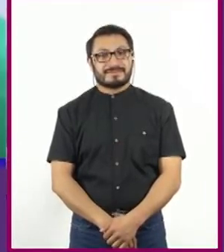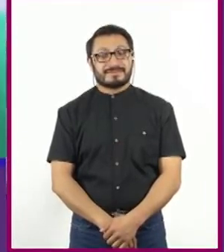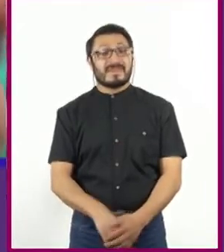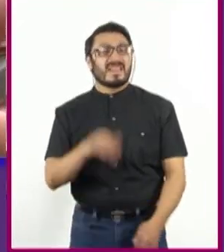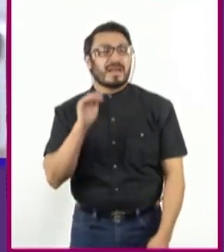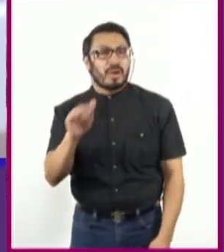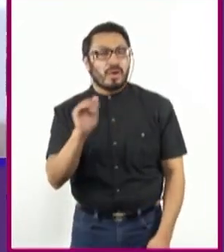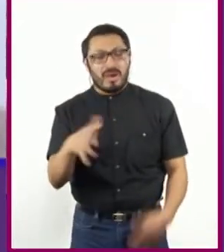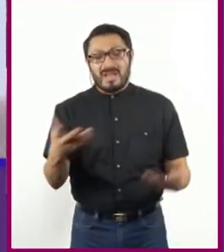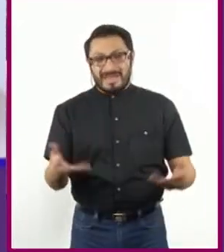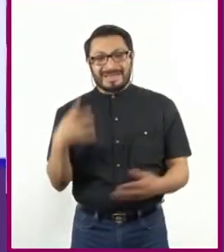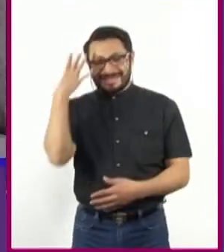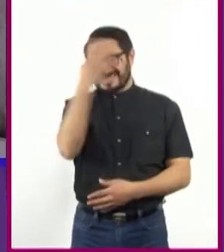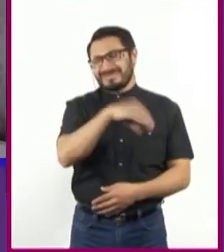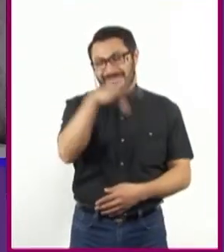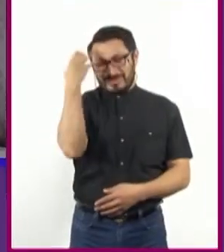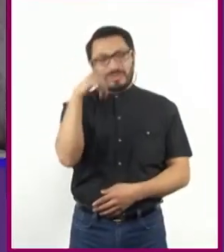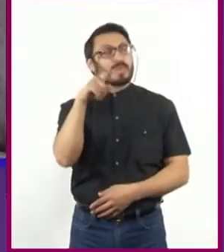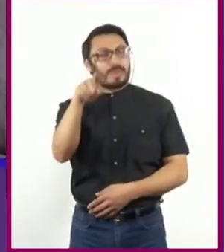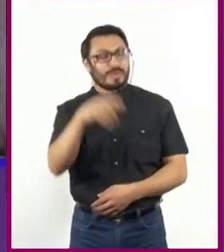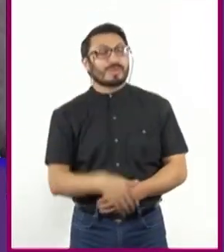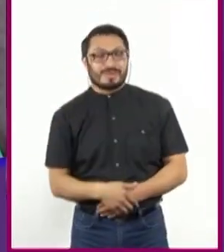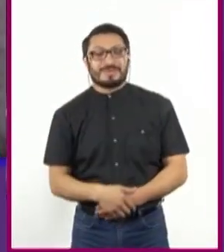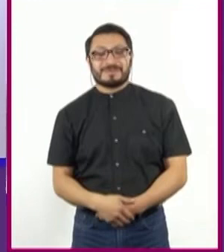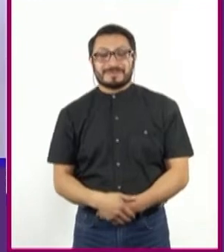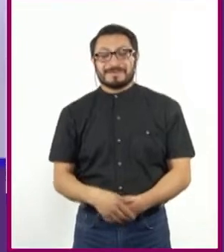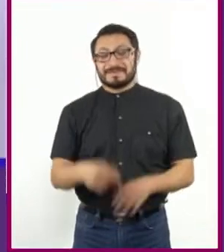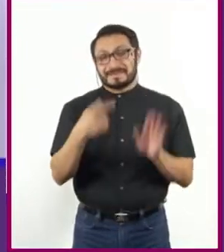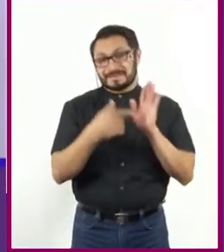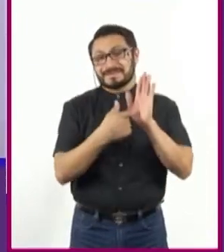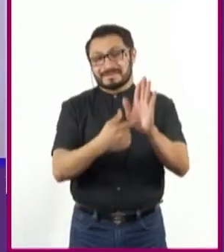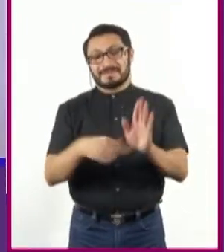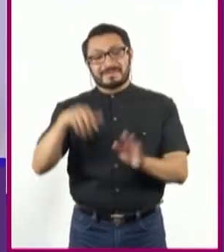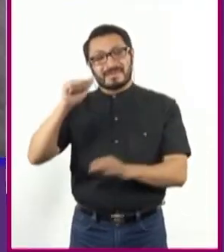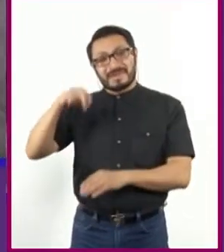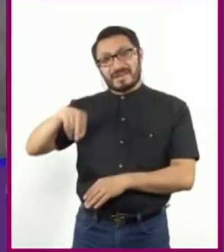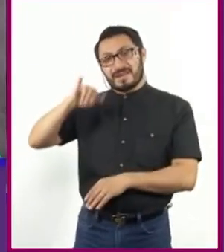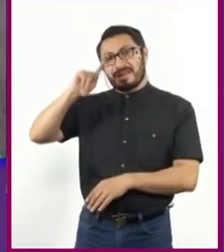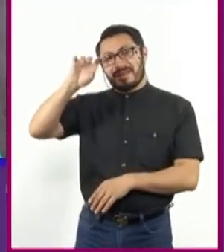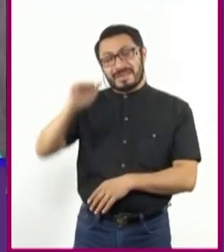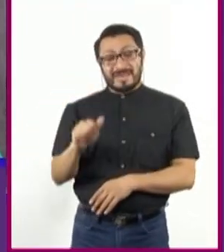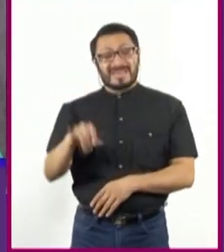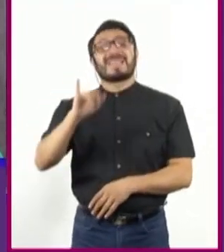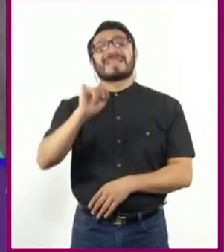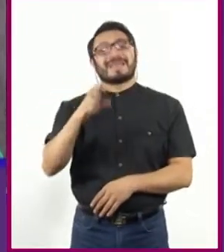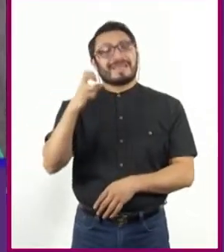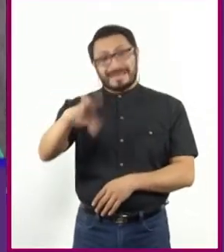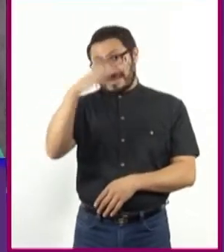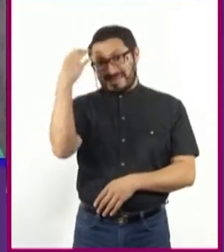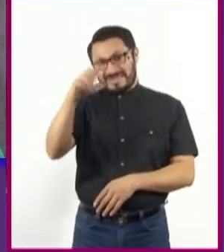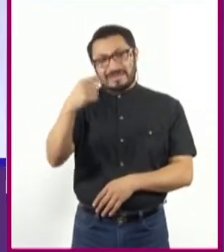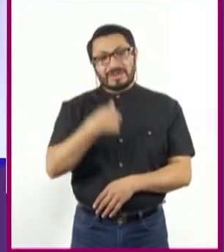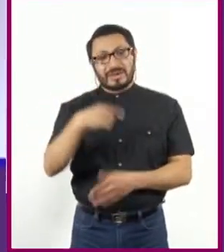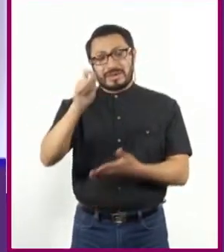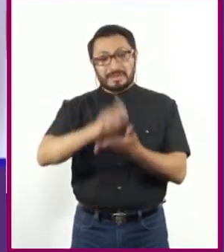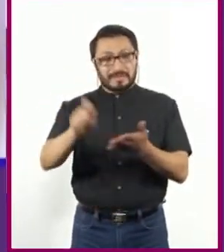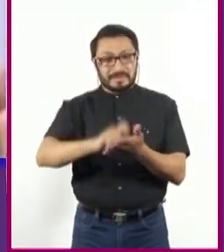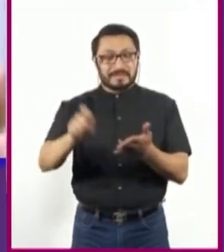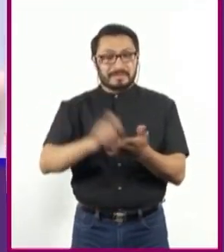Oye, qué lindas fotos tomaste. Mira, en esta salanita. Sí, esa foto la tomé antes de que se fuera a la